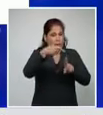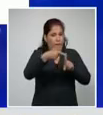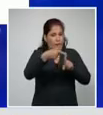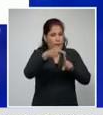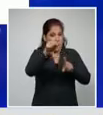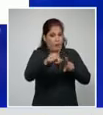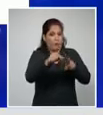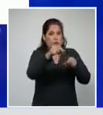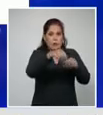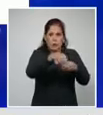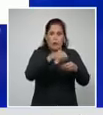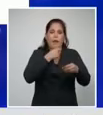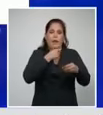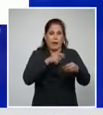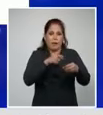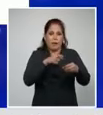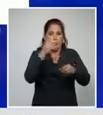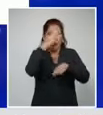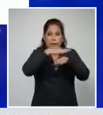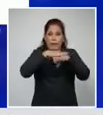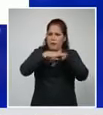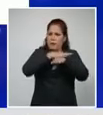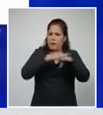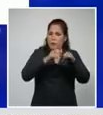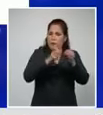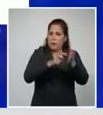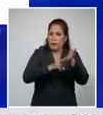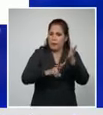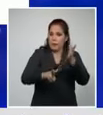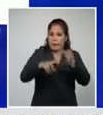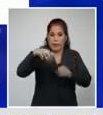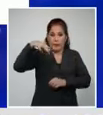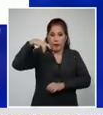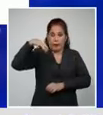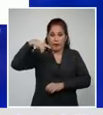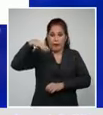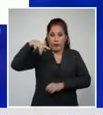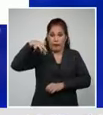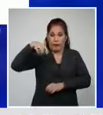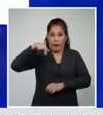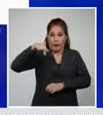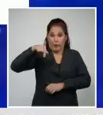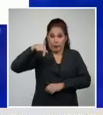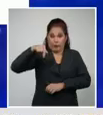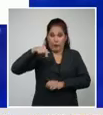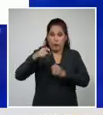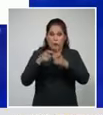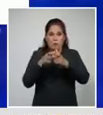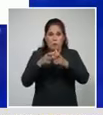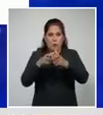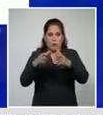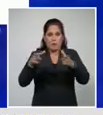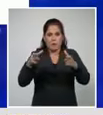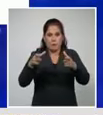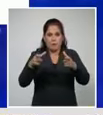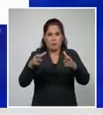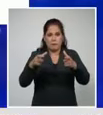que la provincia de Pinar del Río, con una cifra elevada